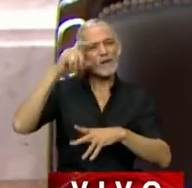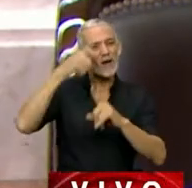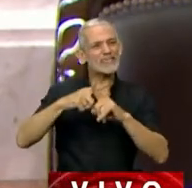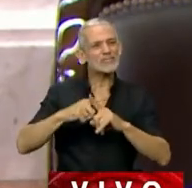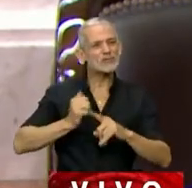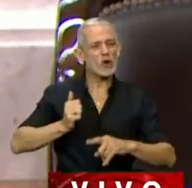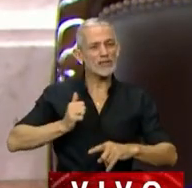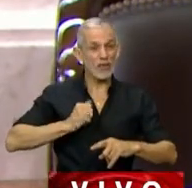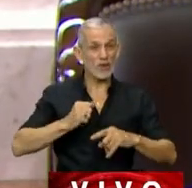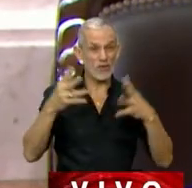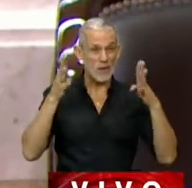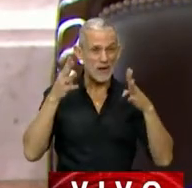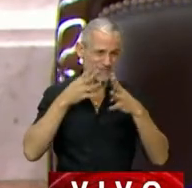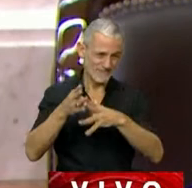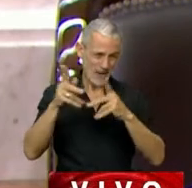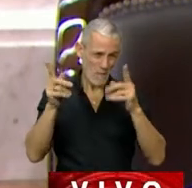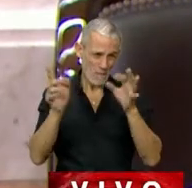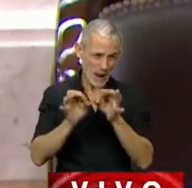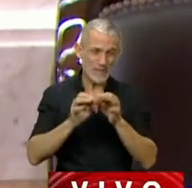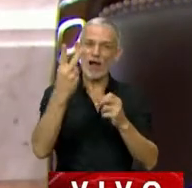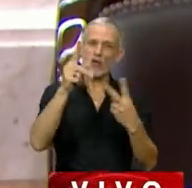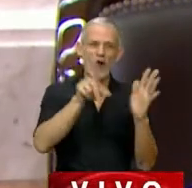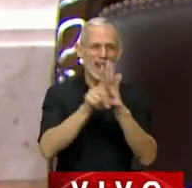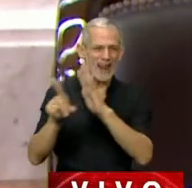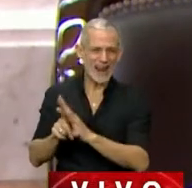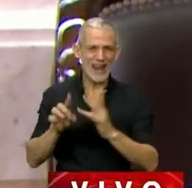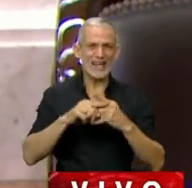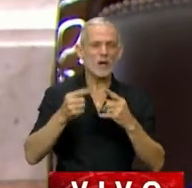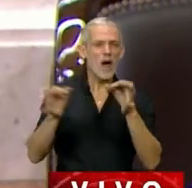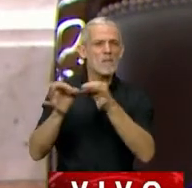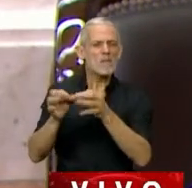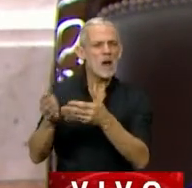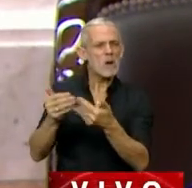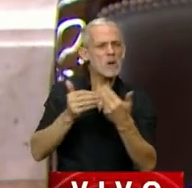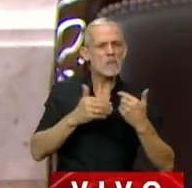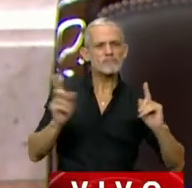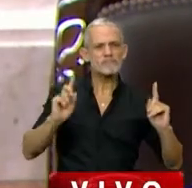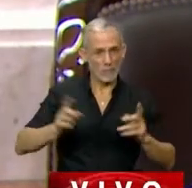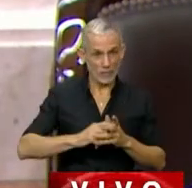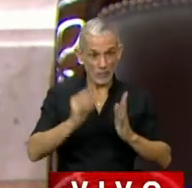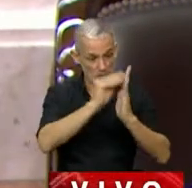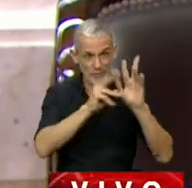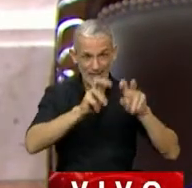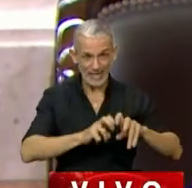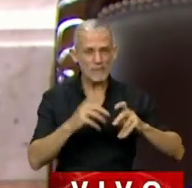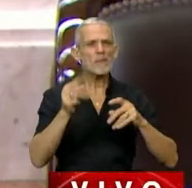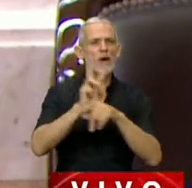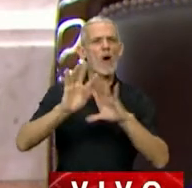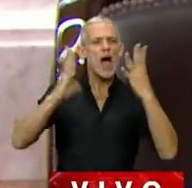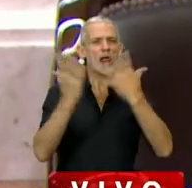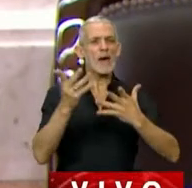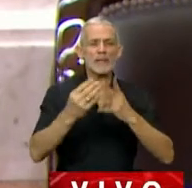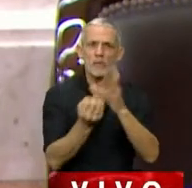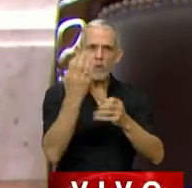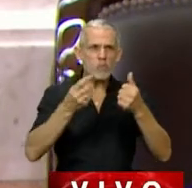a partir de dos leyes que tienden a evitar la desmalvinización, una agenda también para el medio ambiente porque se